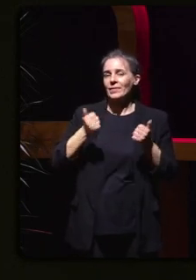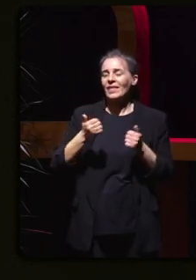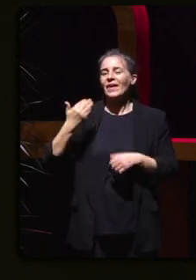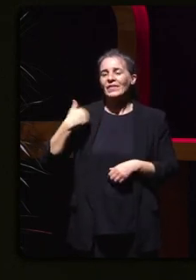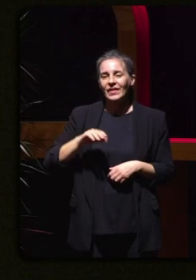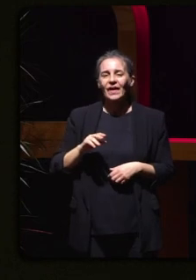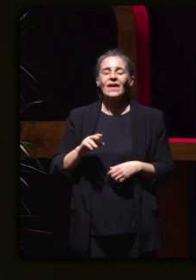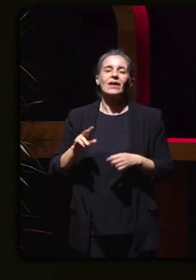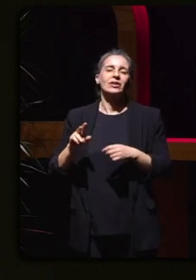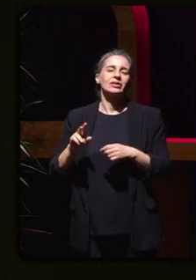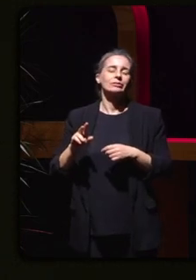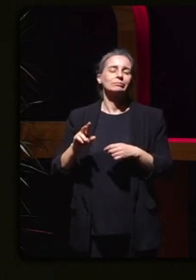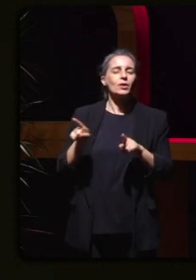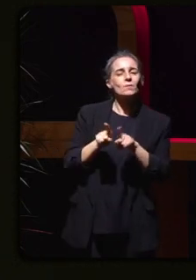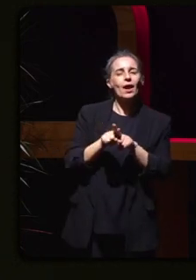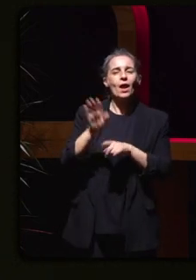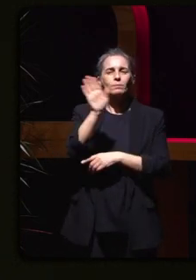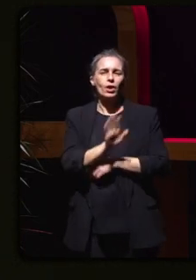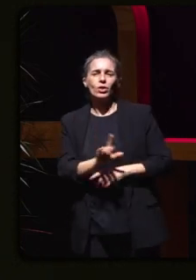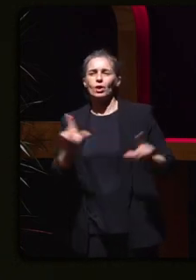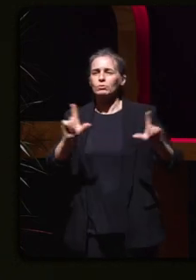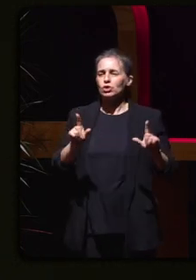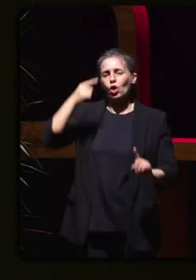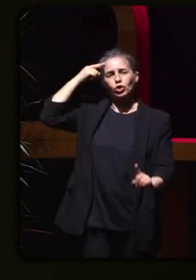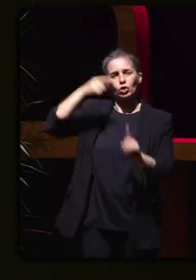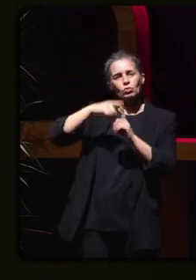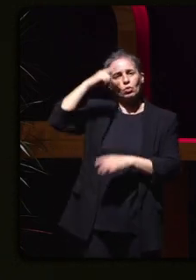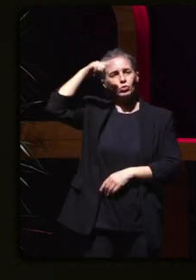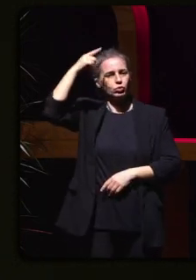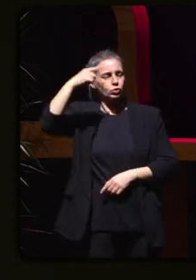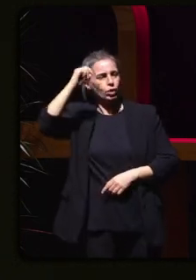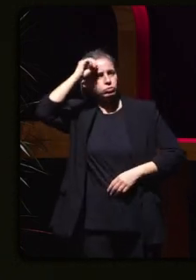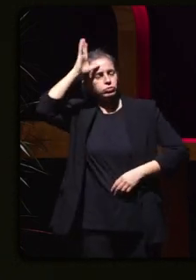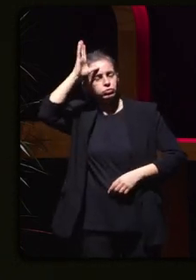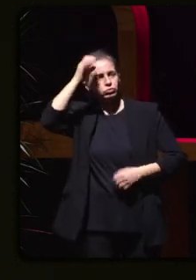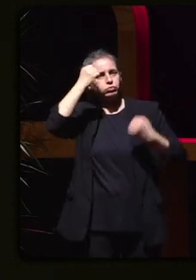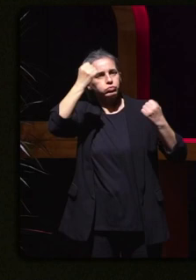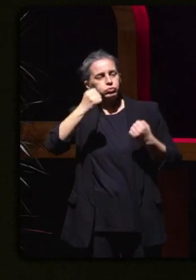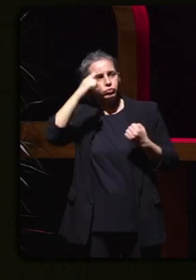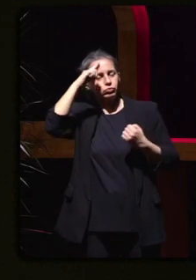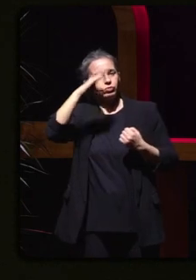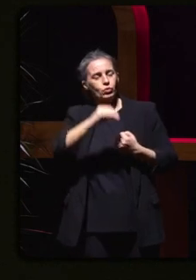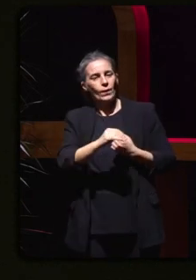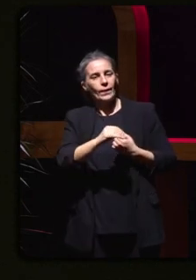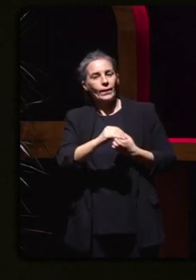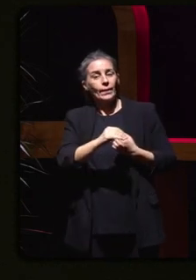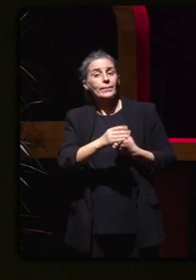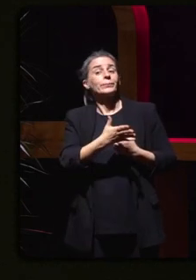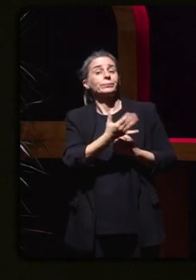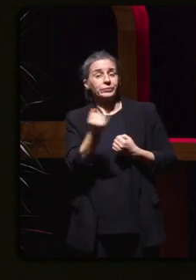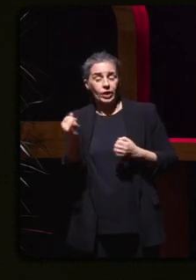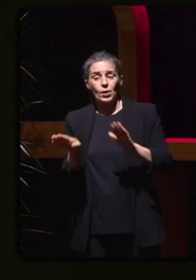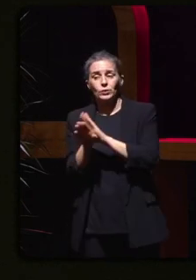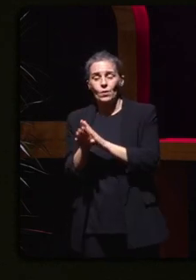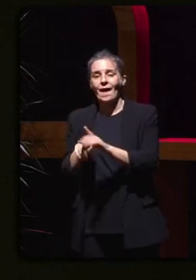pátina cultural intelectual hoy de Es verdad que siguen existiendo críticos no voy a dar nombres